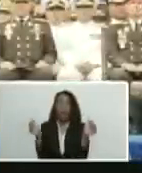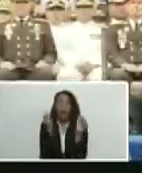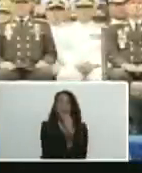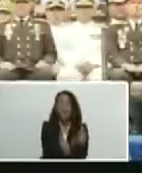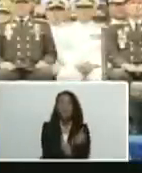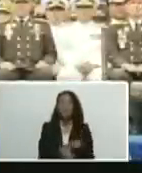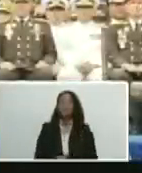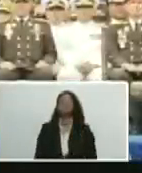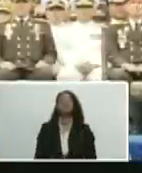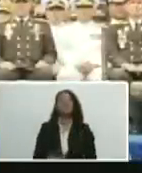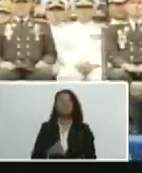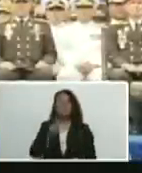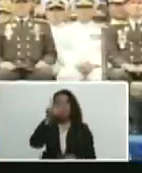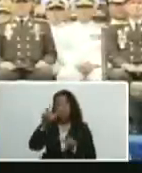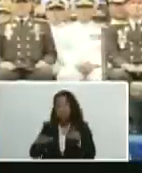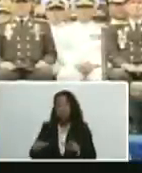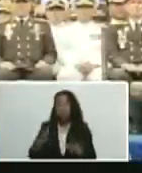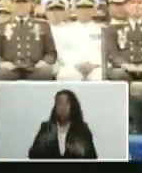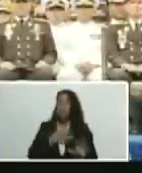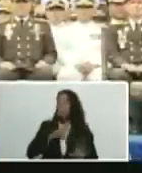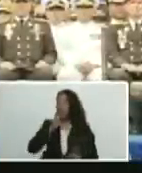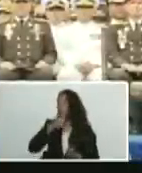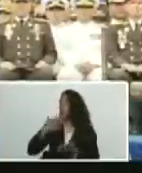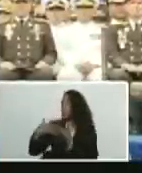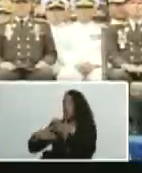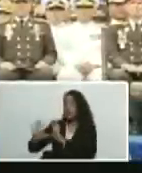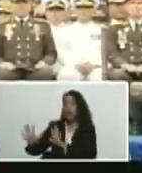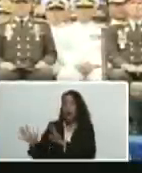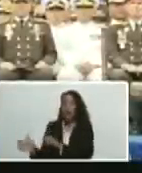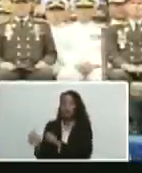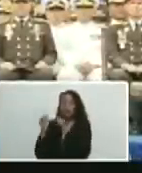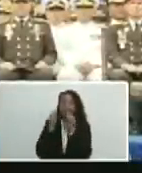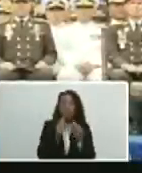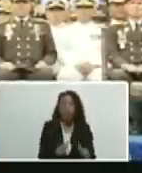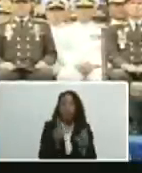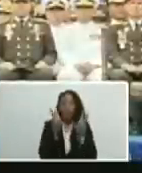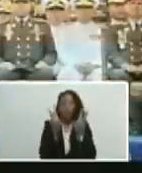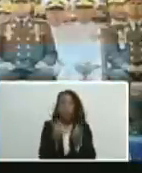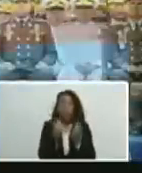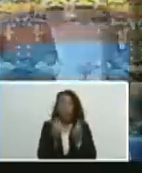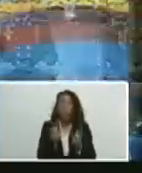mayor general José Murga Batista, almirante Nil Villamizar Sánchez,